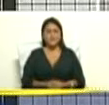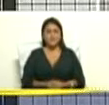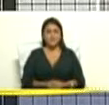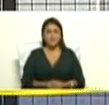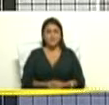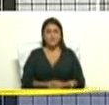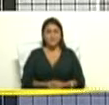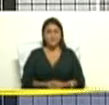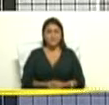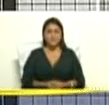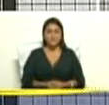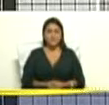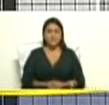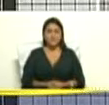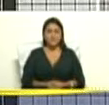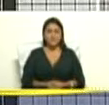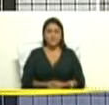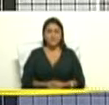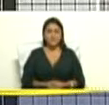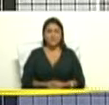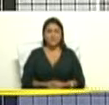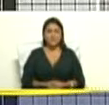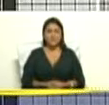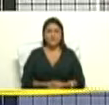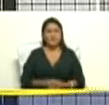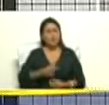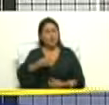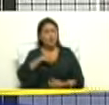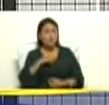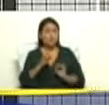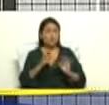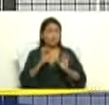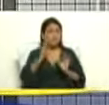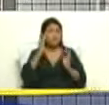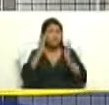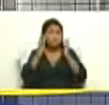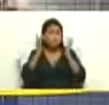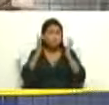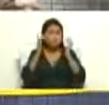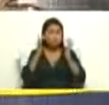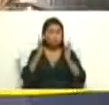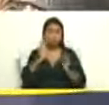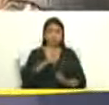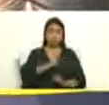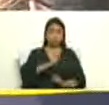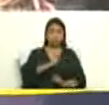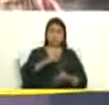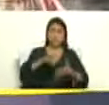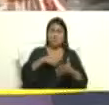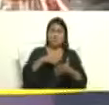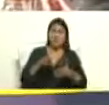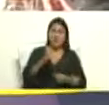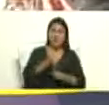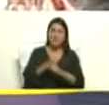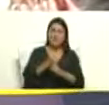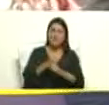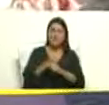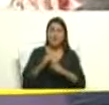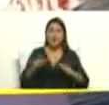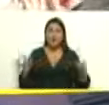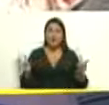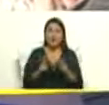es la obligación de afinar nuestra inteligencia nuestros planes nuestro trabajo